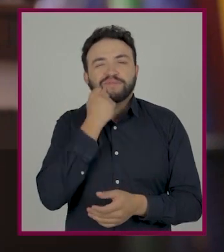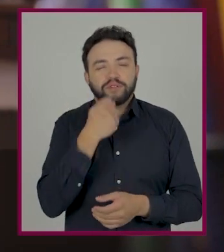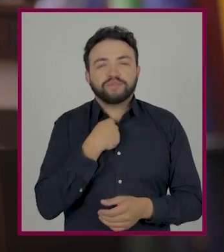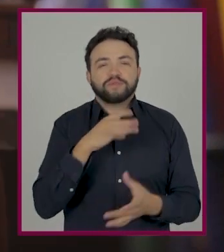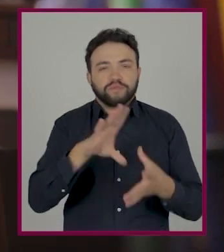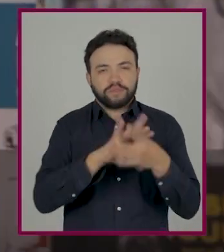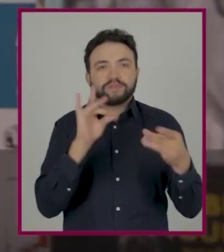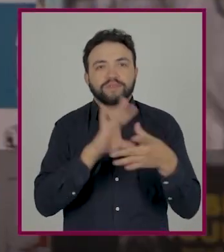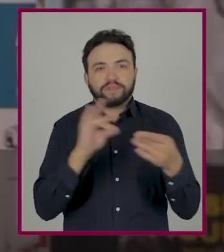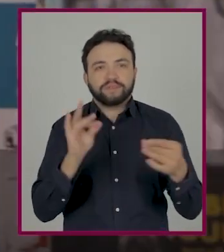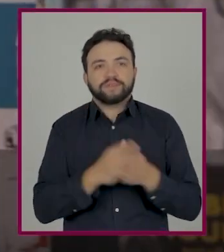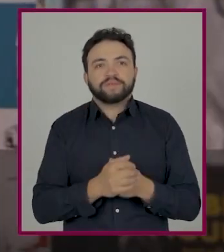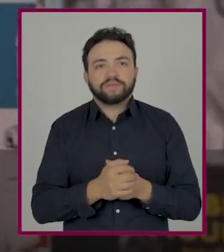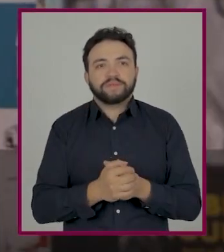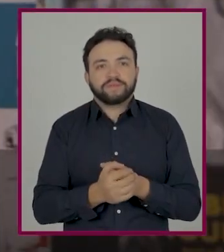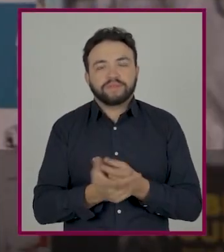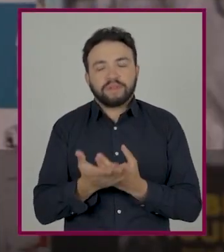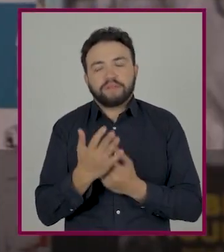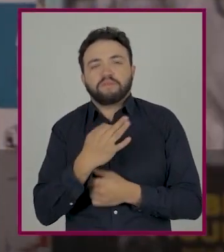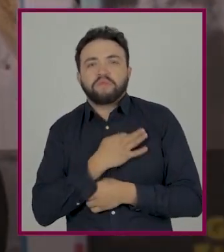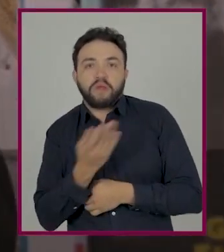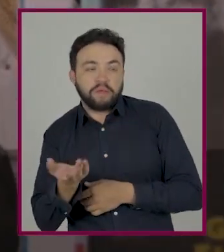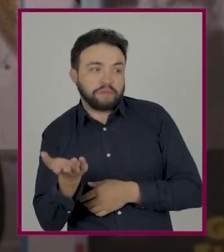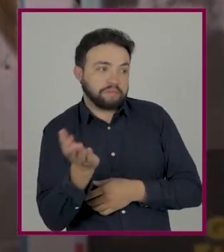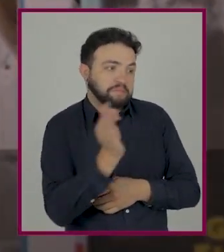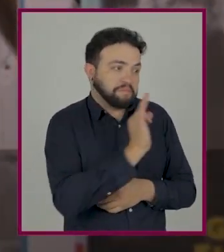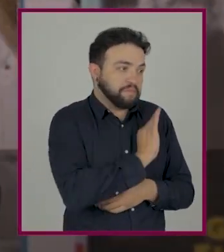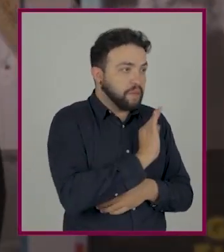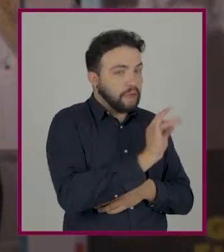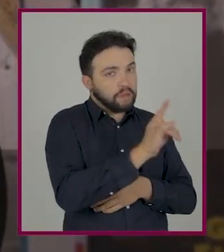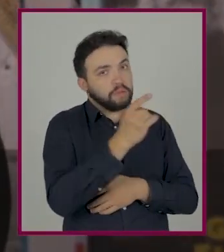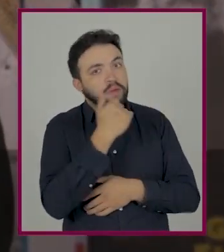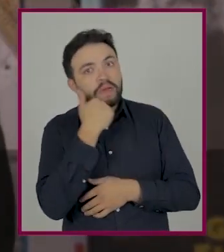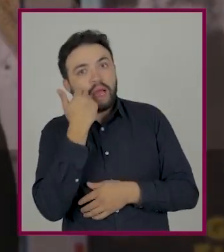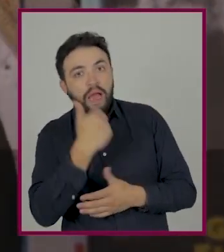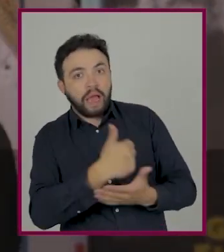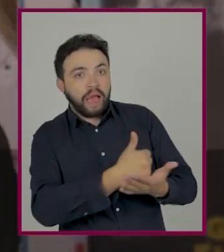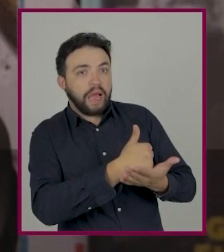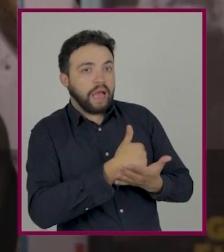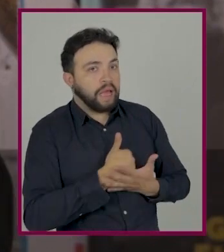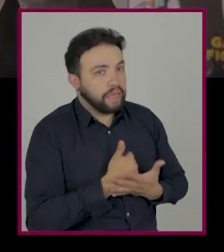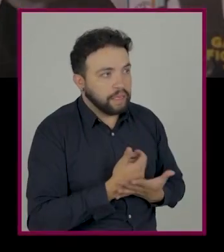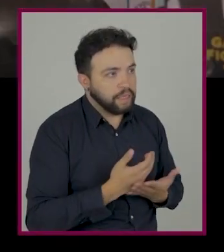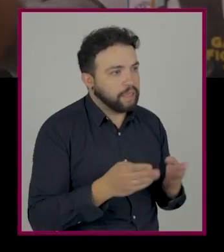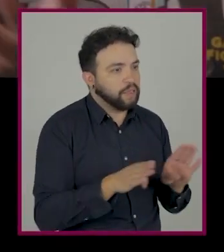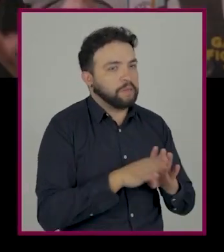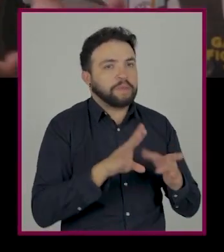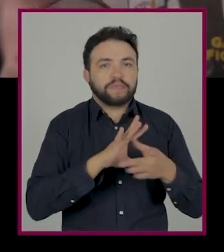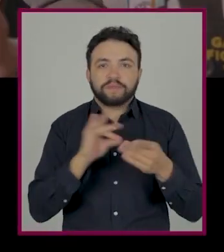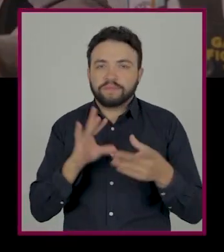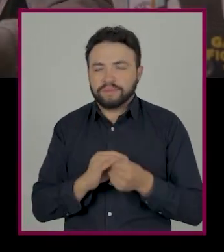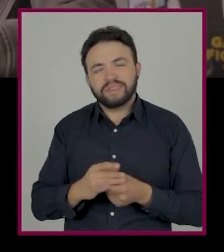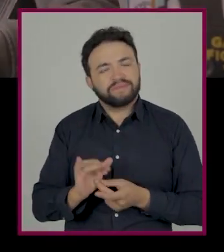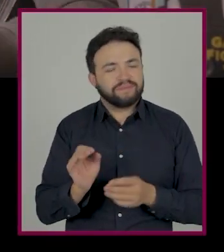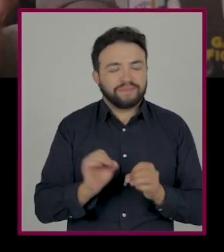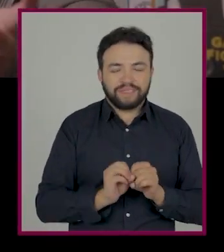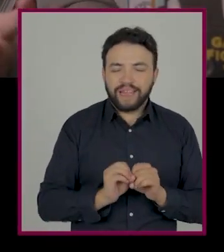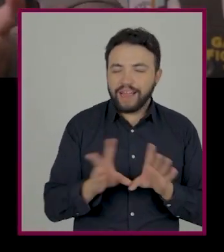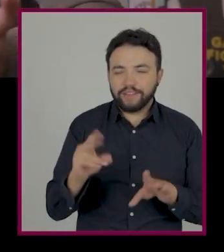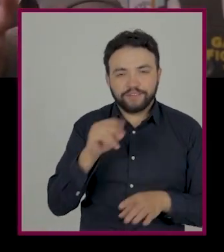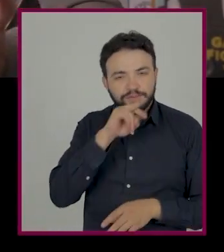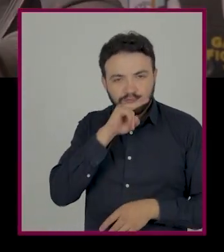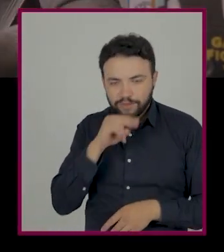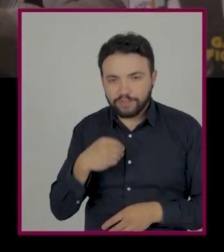yo explico. Ya que andamos por ahí, pues bueno, si se puede y de paso... Sí,